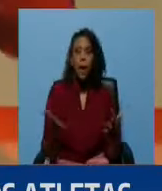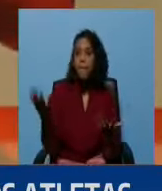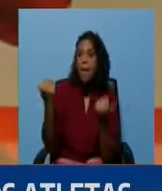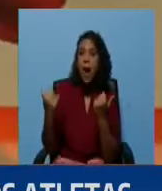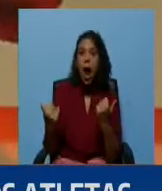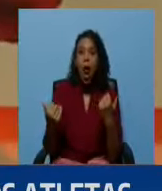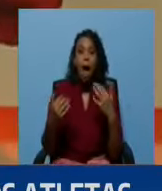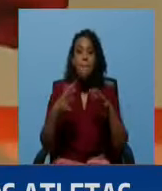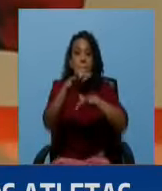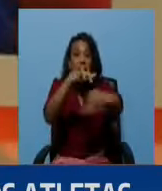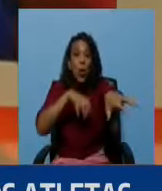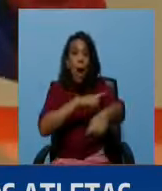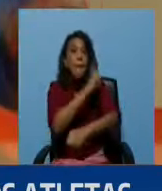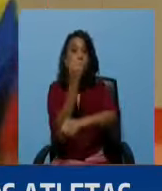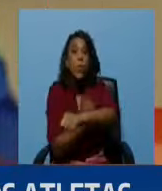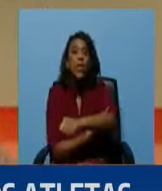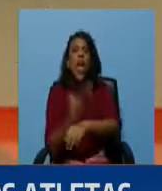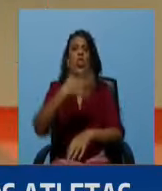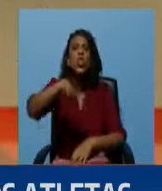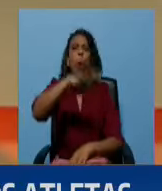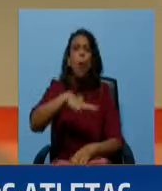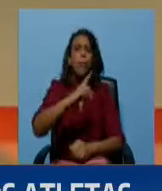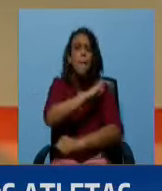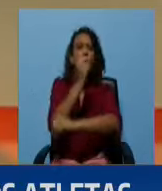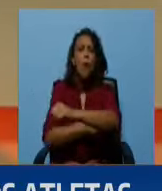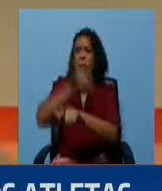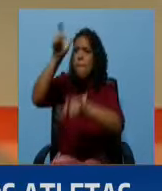La mayoría de las potencias deportivas del mundo